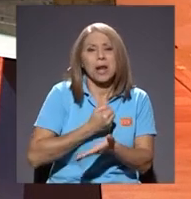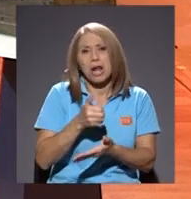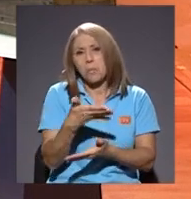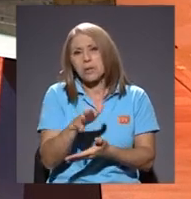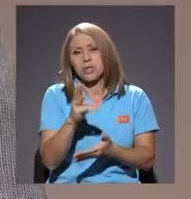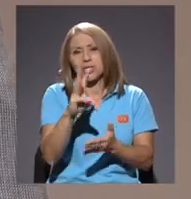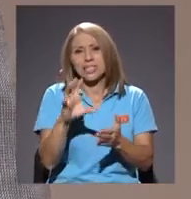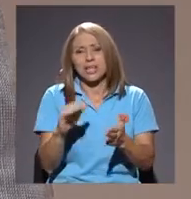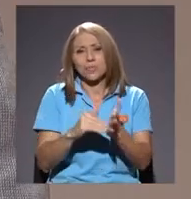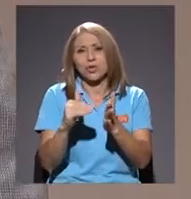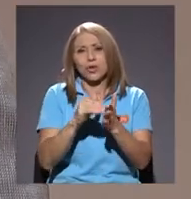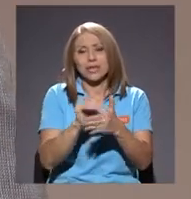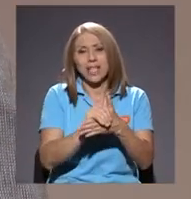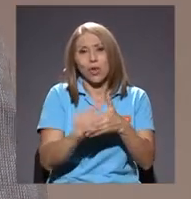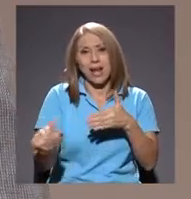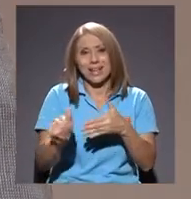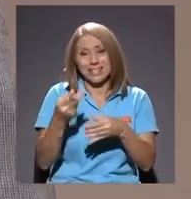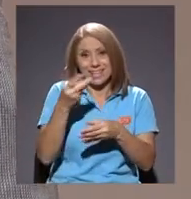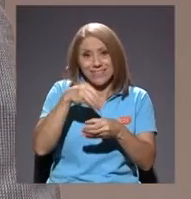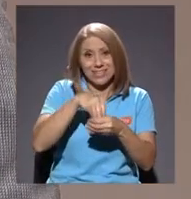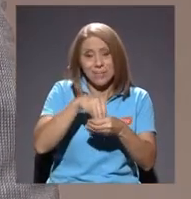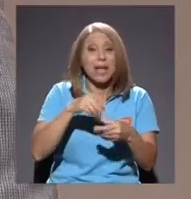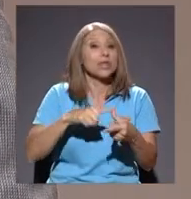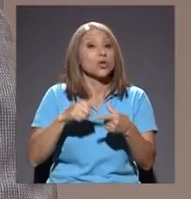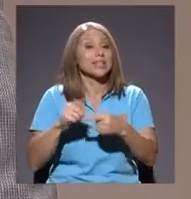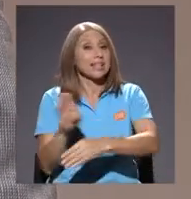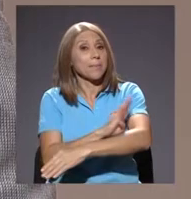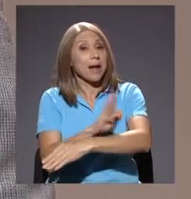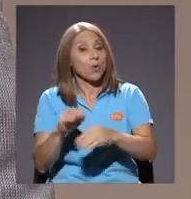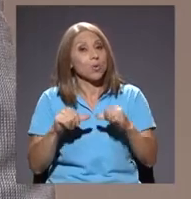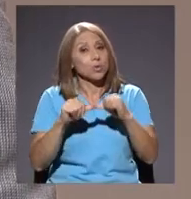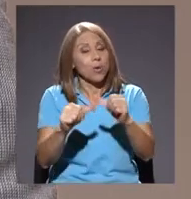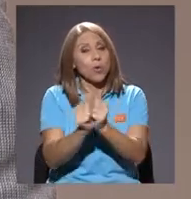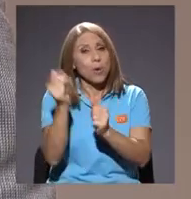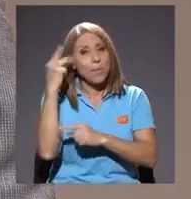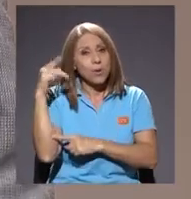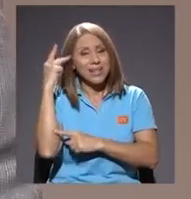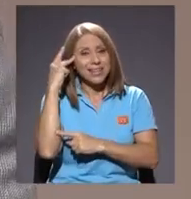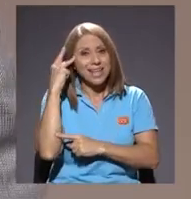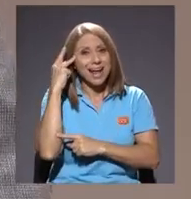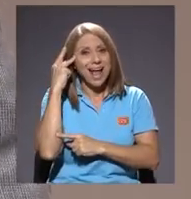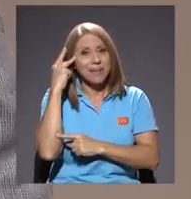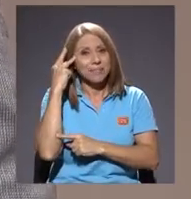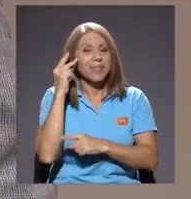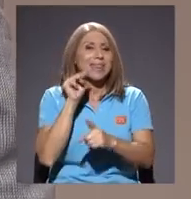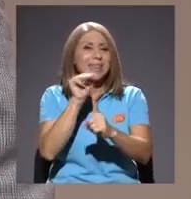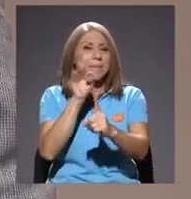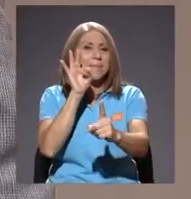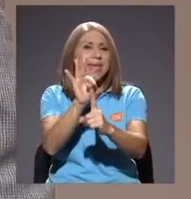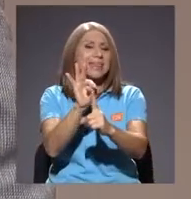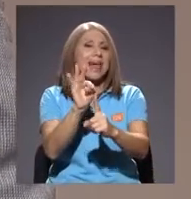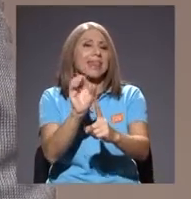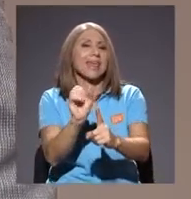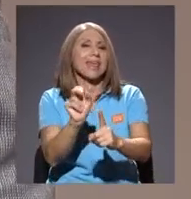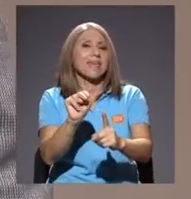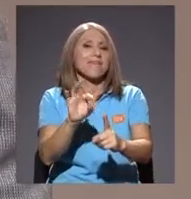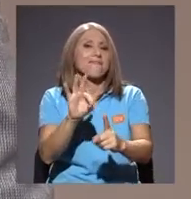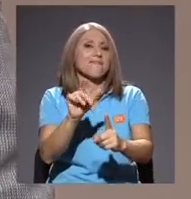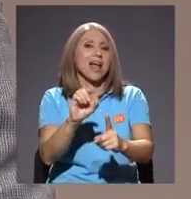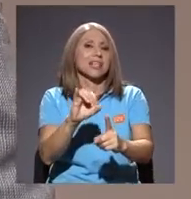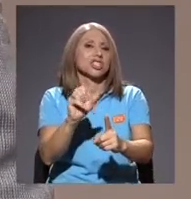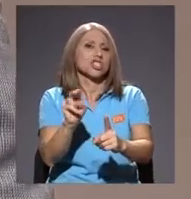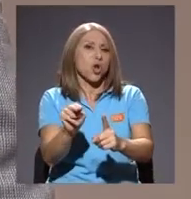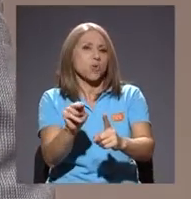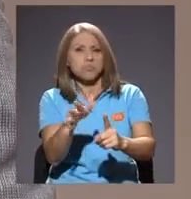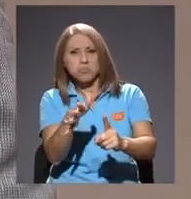reservas pero entonces el banco mantiene su política de de su meta de inflación dentro del rango y ha señalado que es